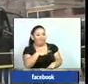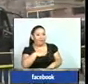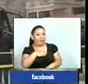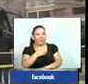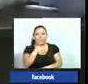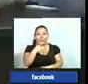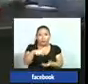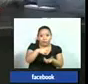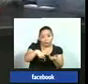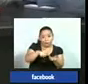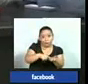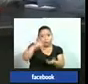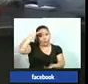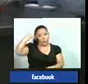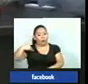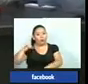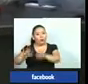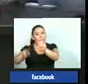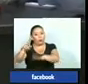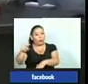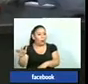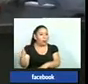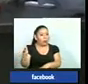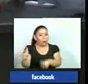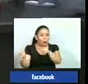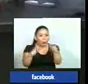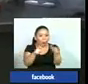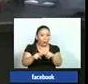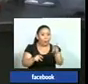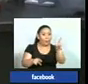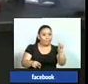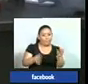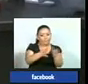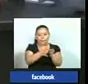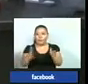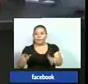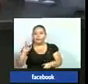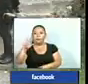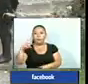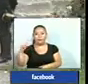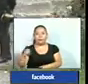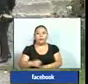fallecidos hay 12 mujeres de edades de entre los 20 y los 30 años